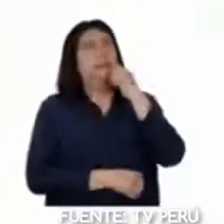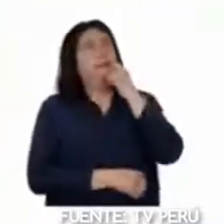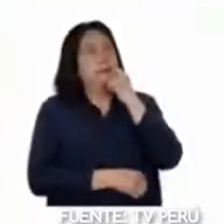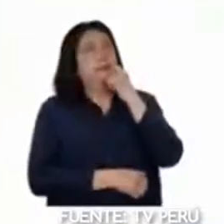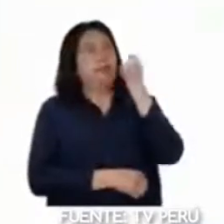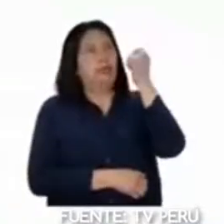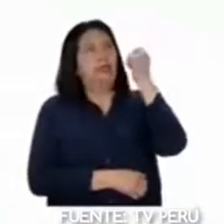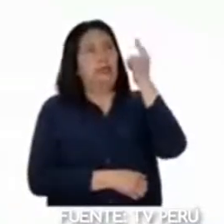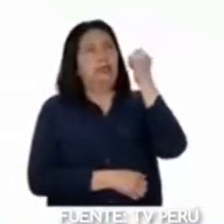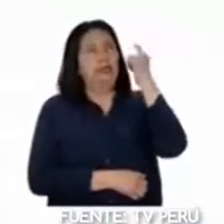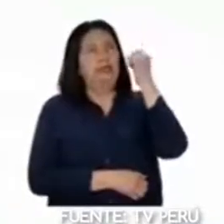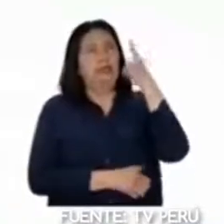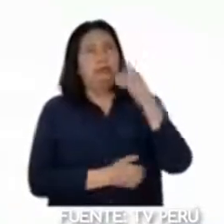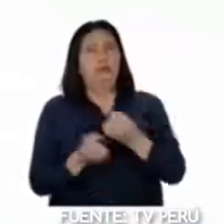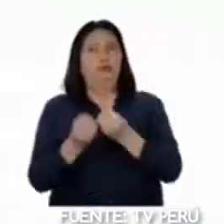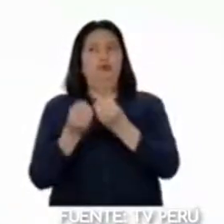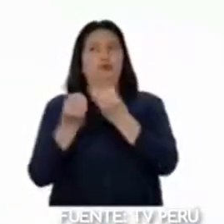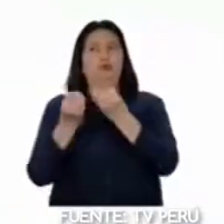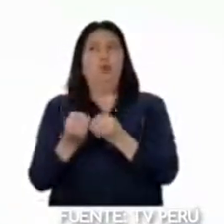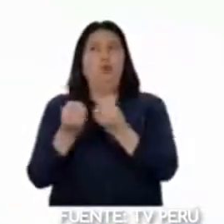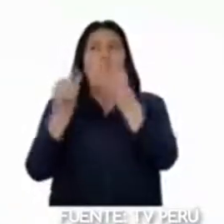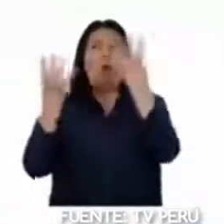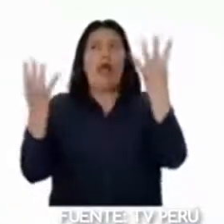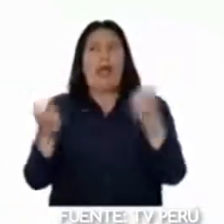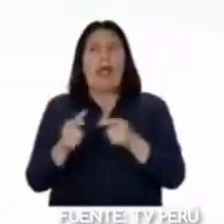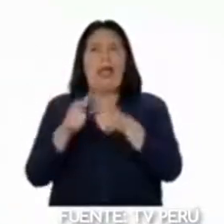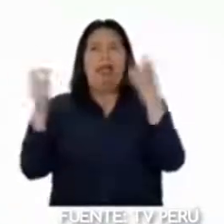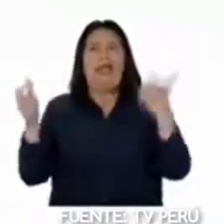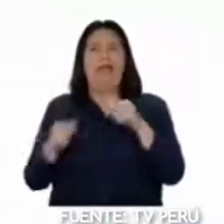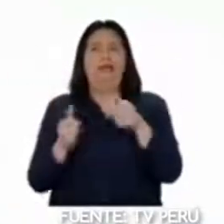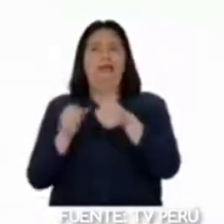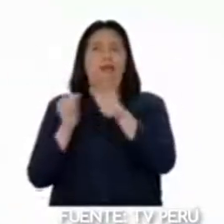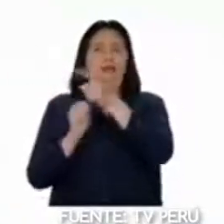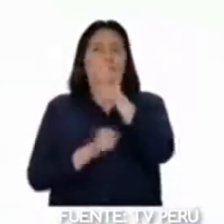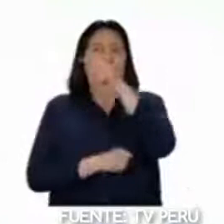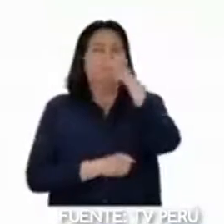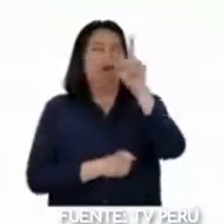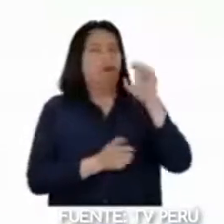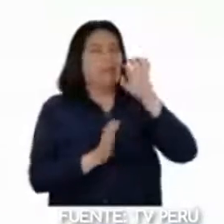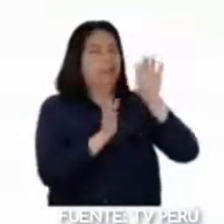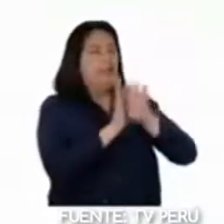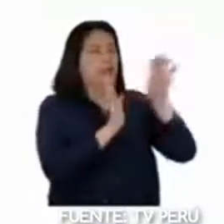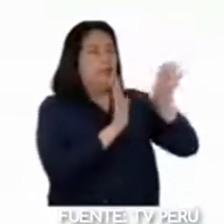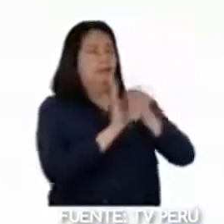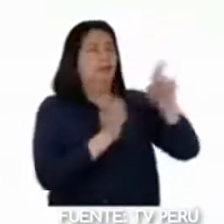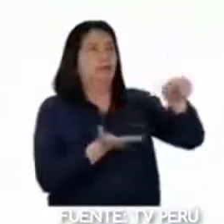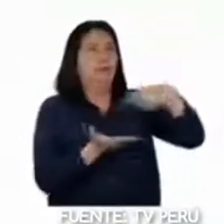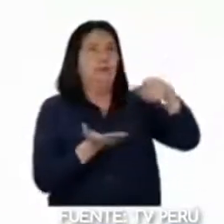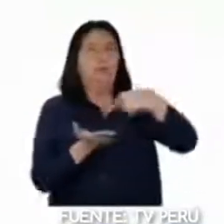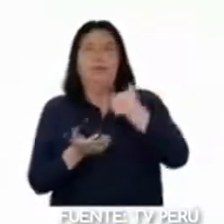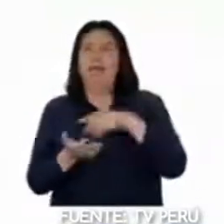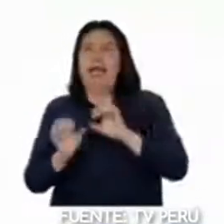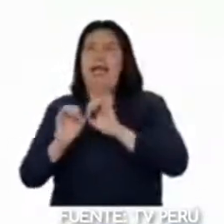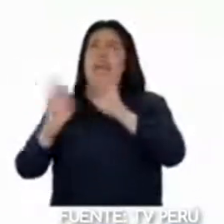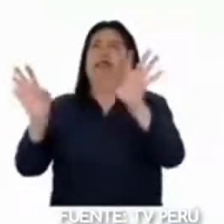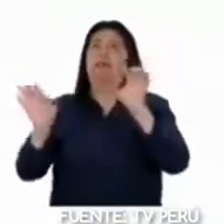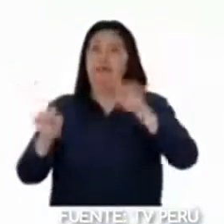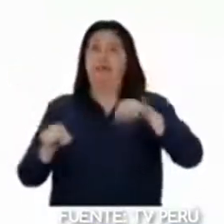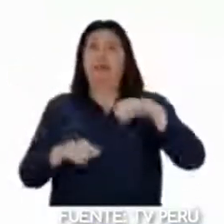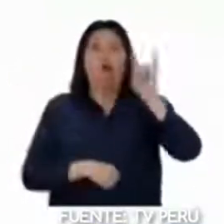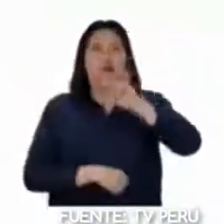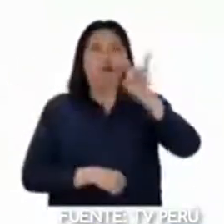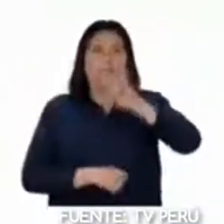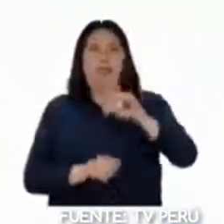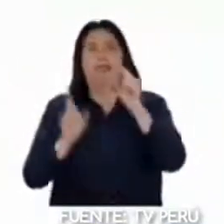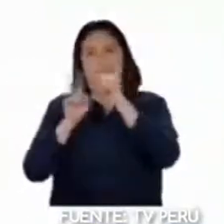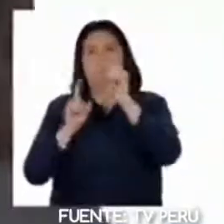dado cuenta de cuán grande es este número y pues con los ejemplos de las chicas y los chicos me ha quedado mucho más claro en qué situaciones se puede usar la